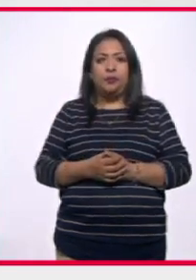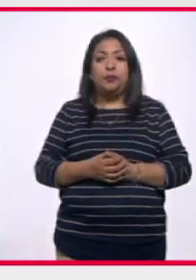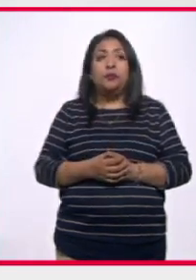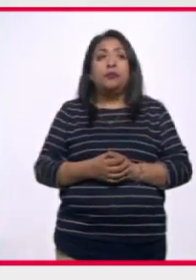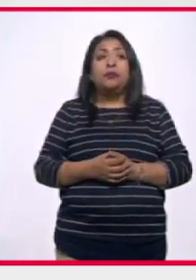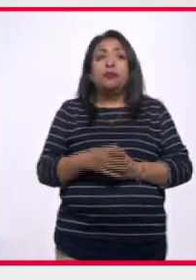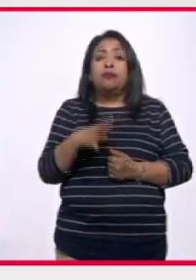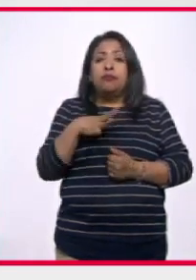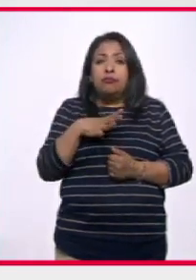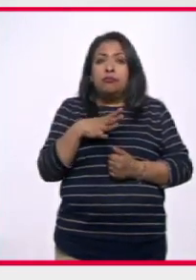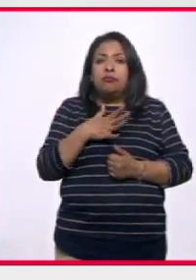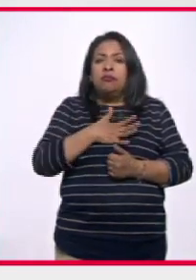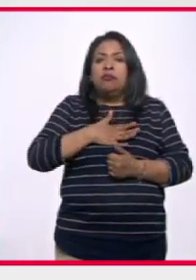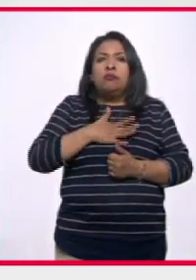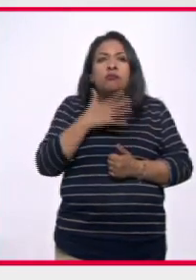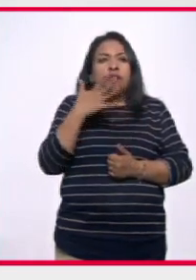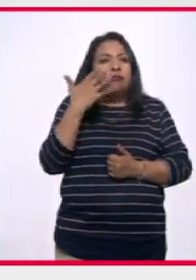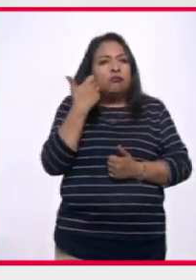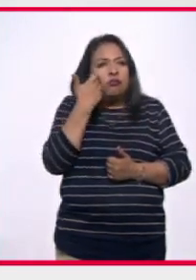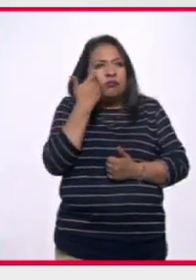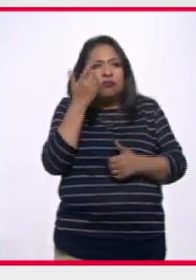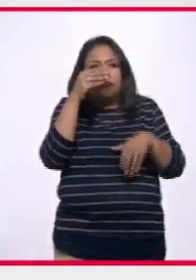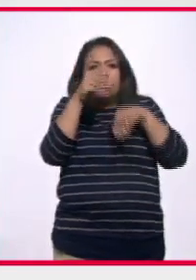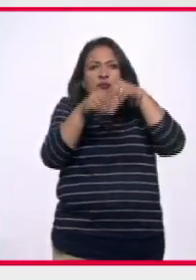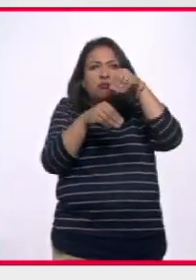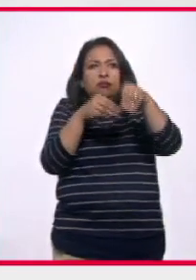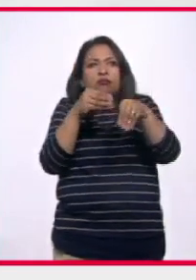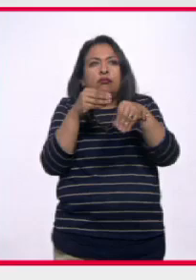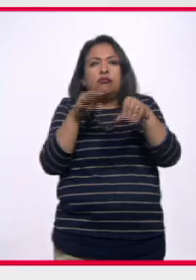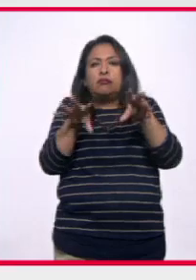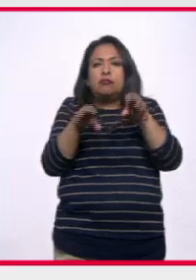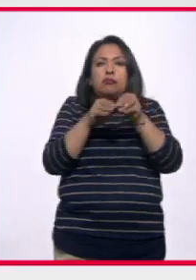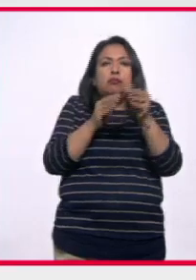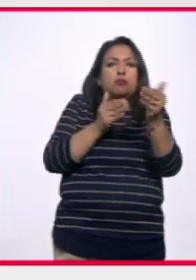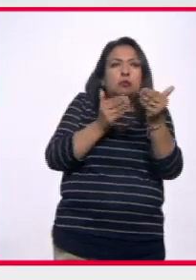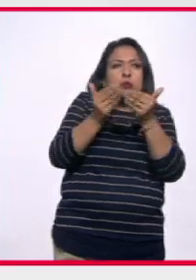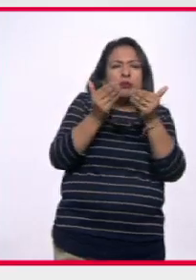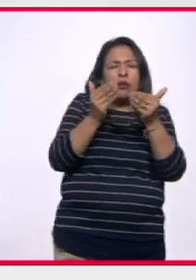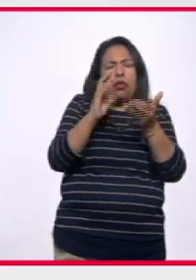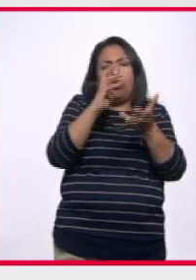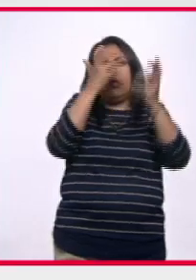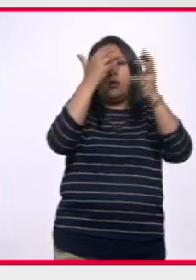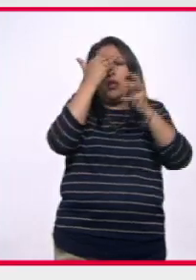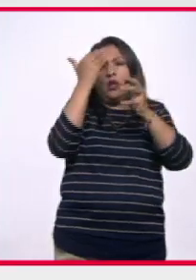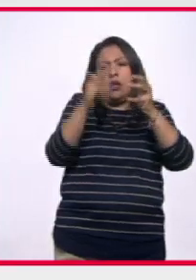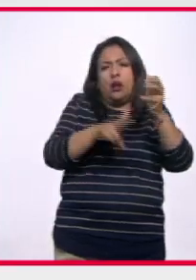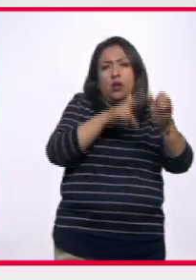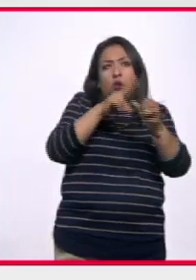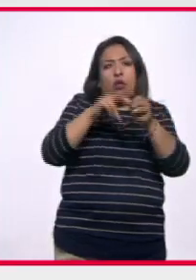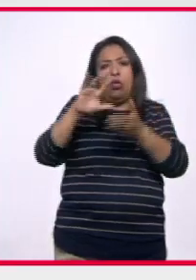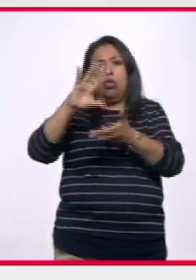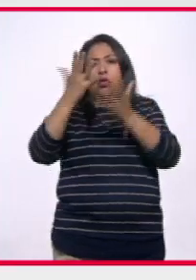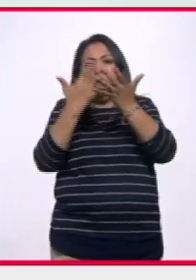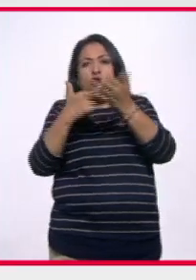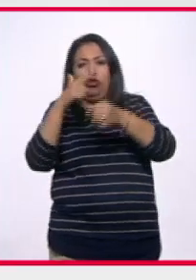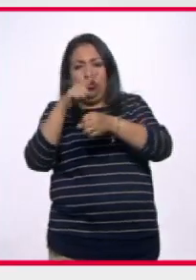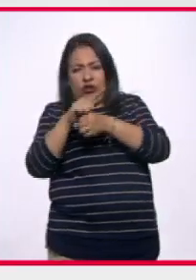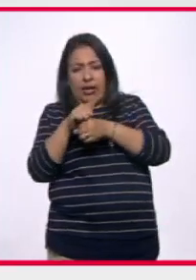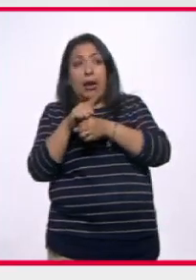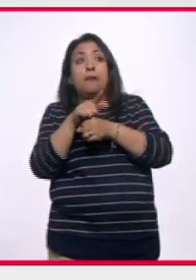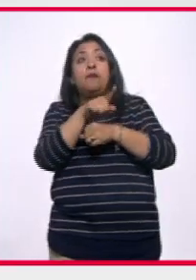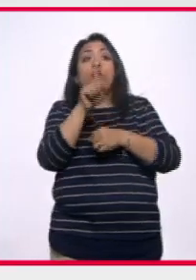motivada por el deseo de crear un montaje que sirviera de analogía entre una catástrofe natural y una catástrofe social